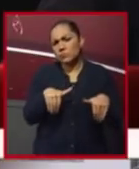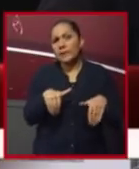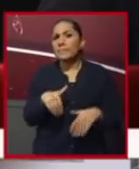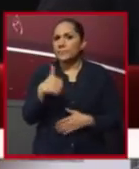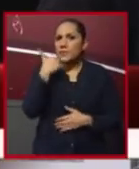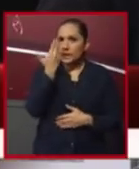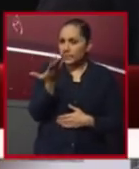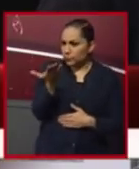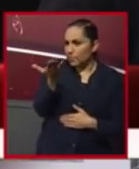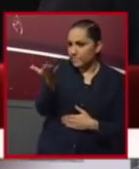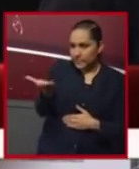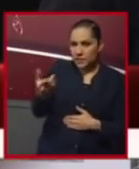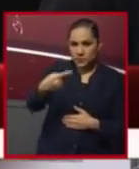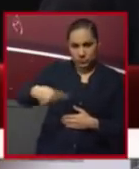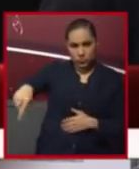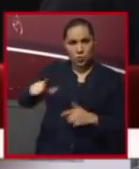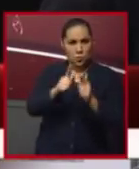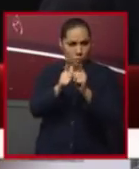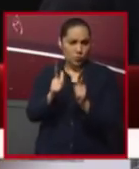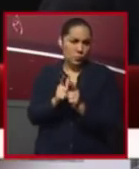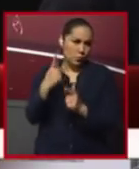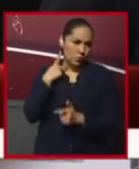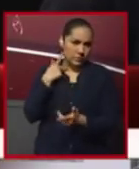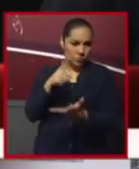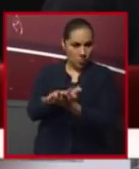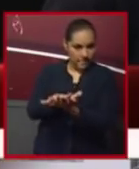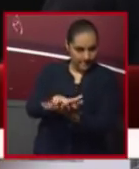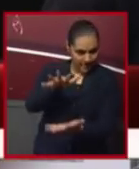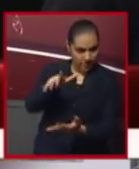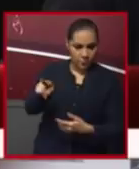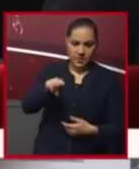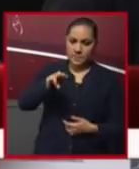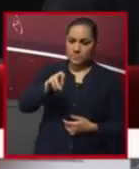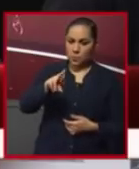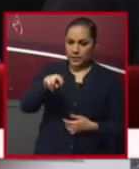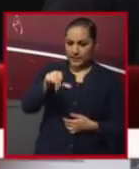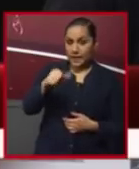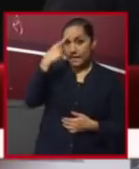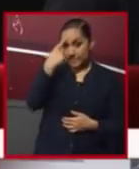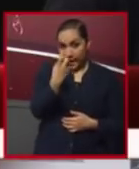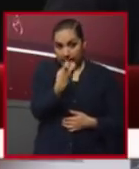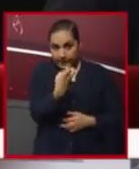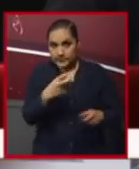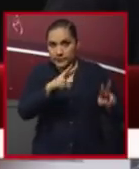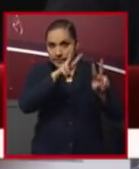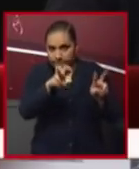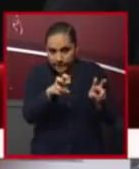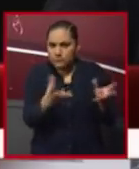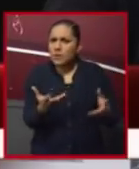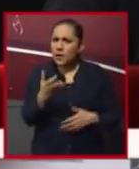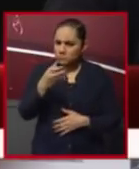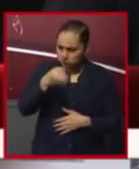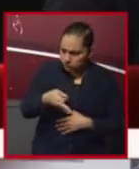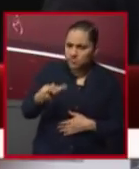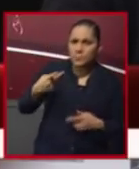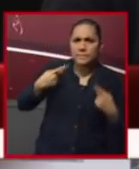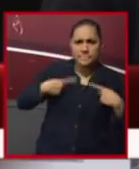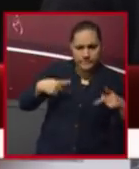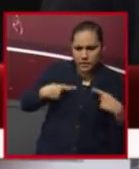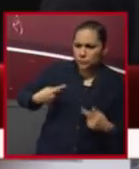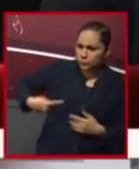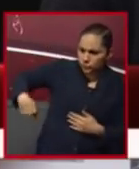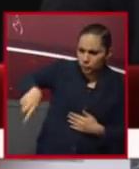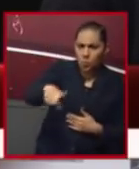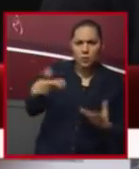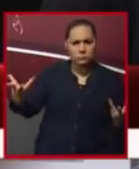mayoritario de Morena la apertura al análisis y discusión del tema de la mano de la sociedad a través